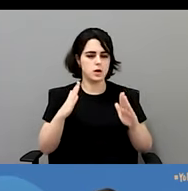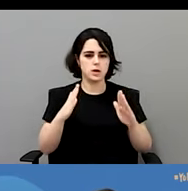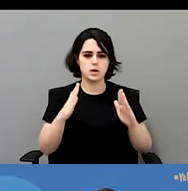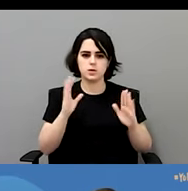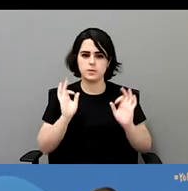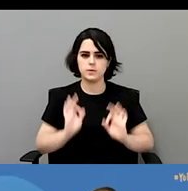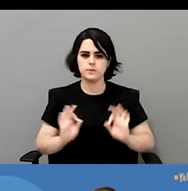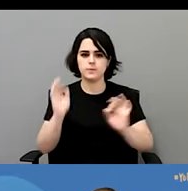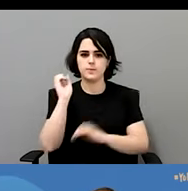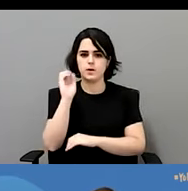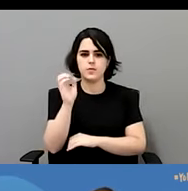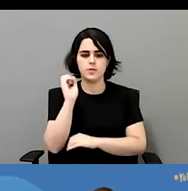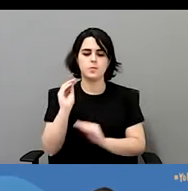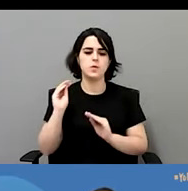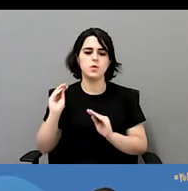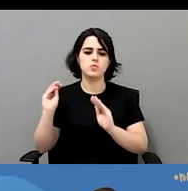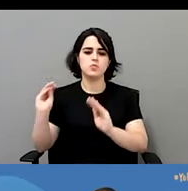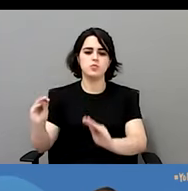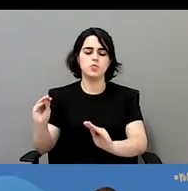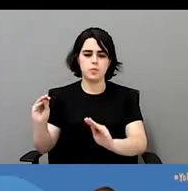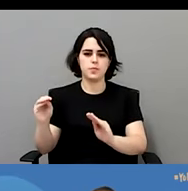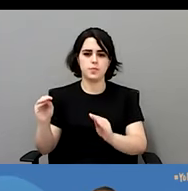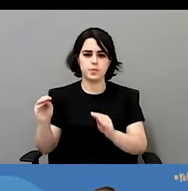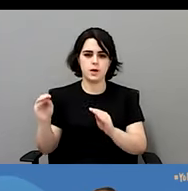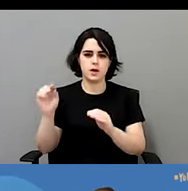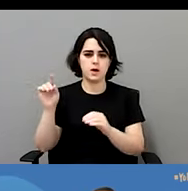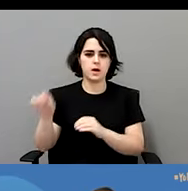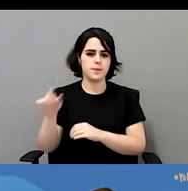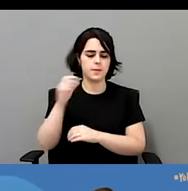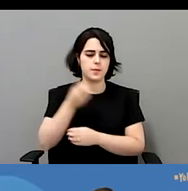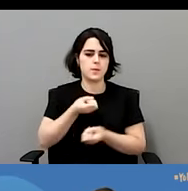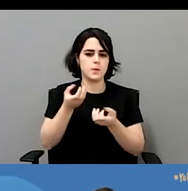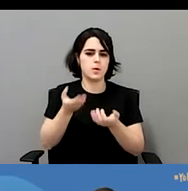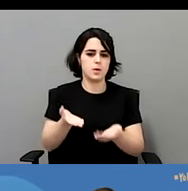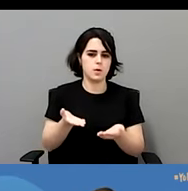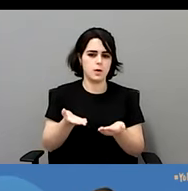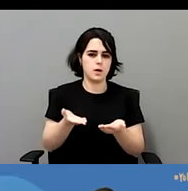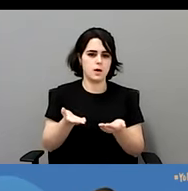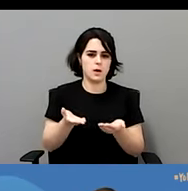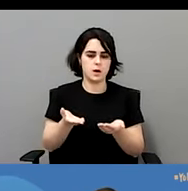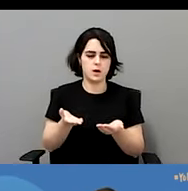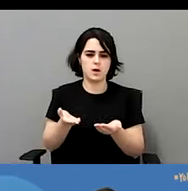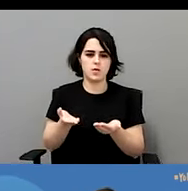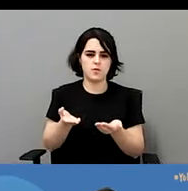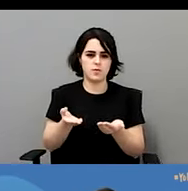ella mencionó que era cofundadora de la Oficina de